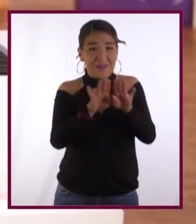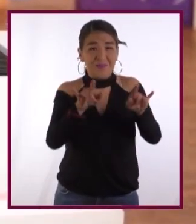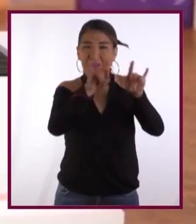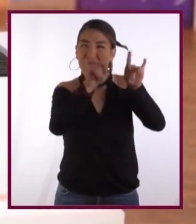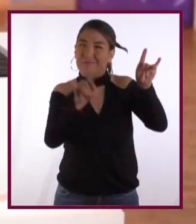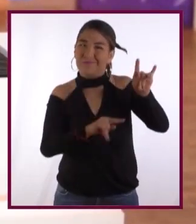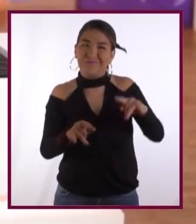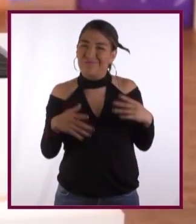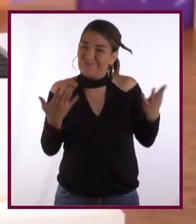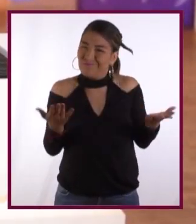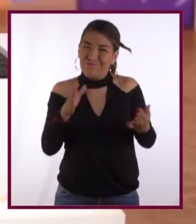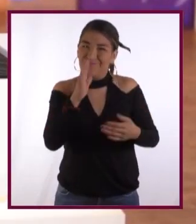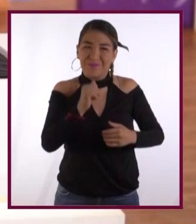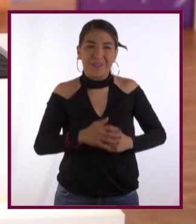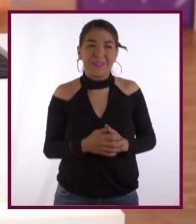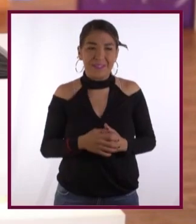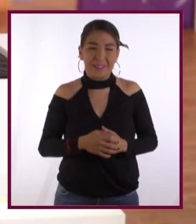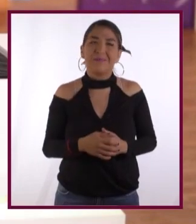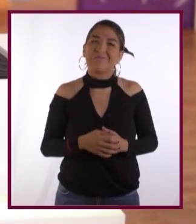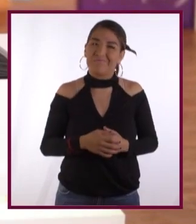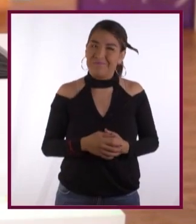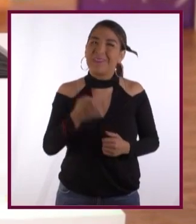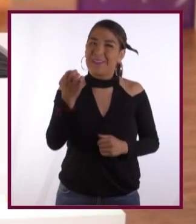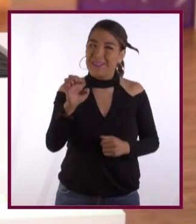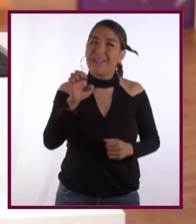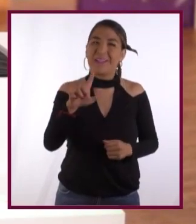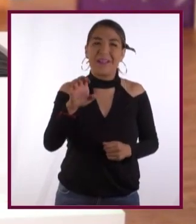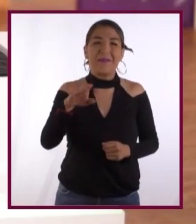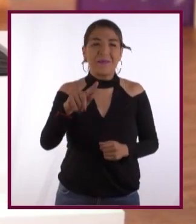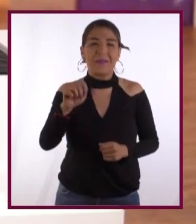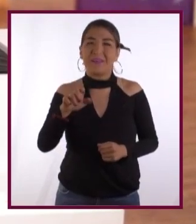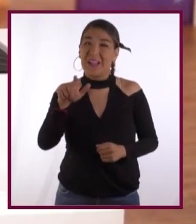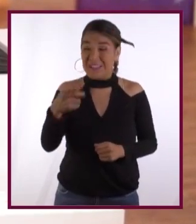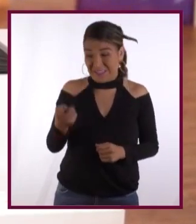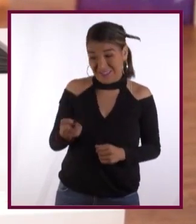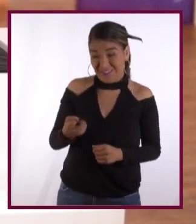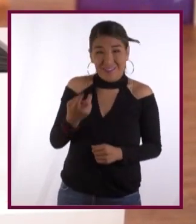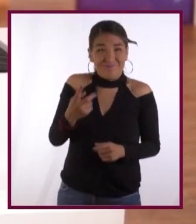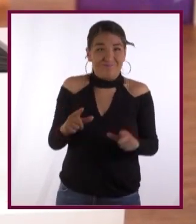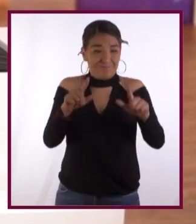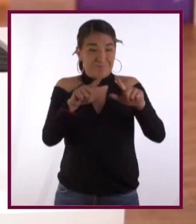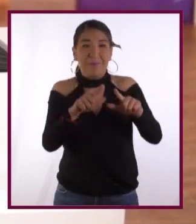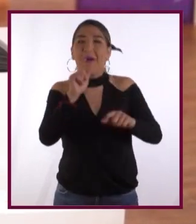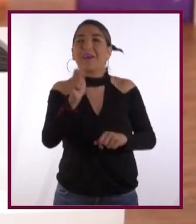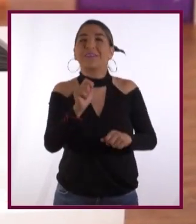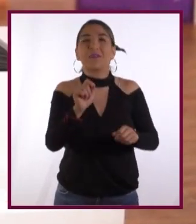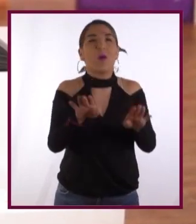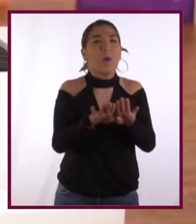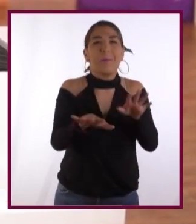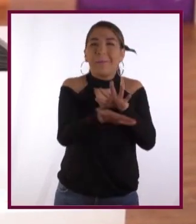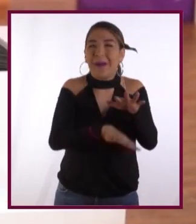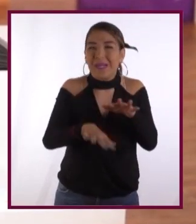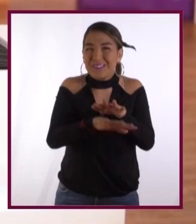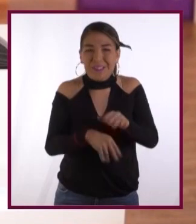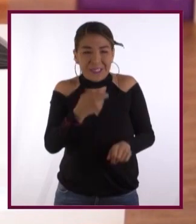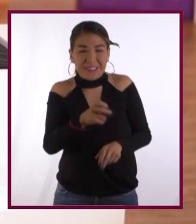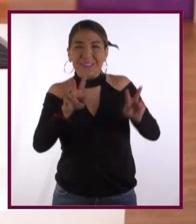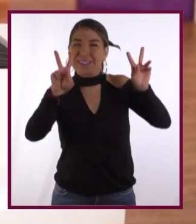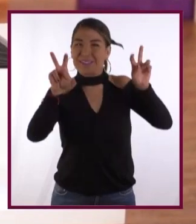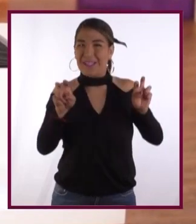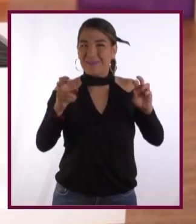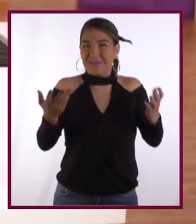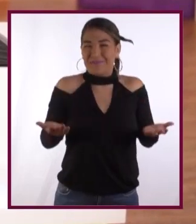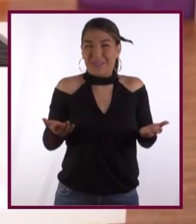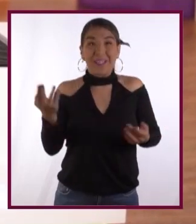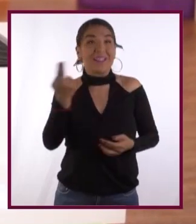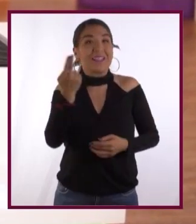podemos construir una teselación, ¿verdad? Pues elemental, Ernesto. Con estas 2 piezas apenas podemos mostrar lo básico